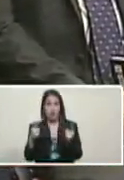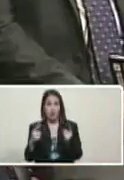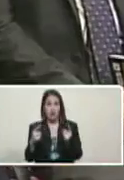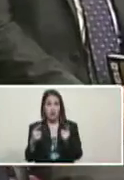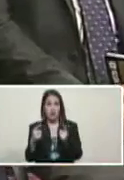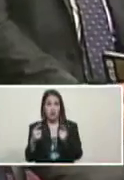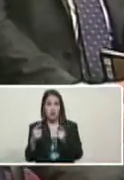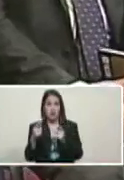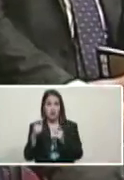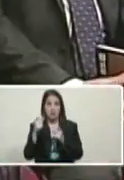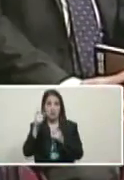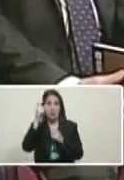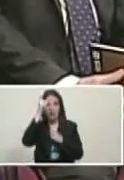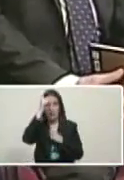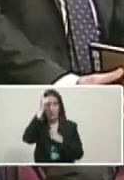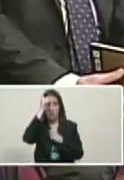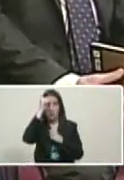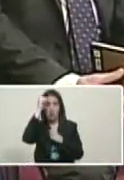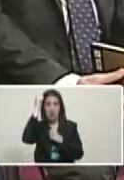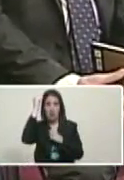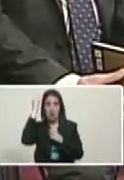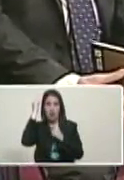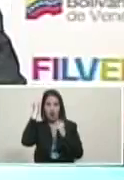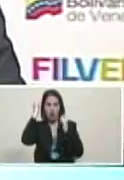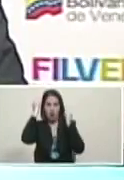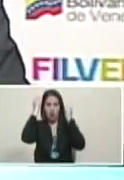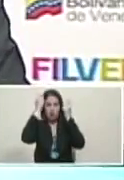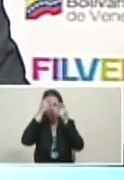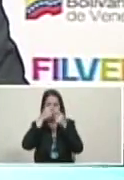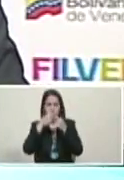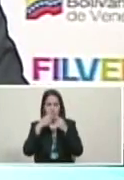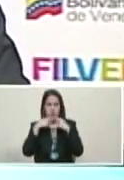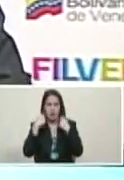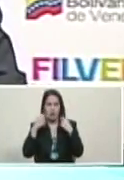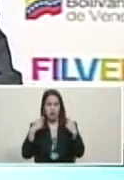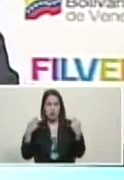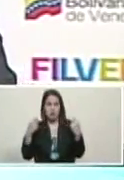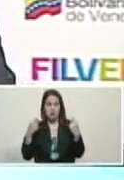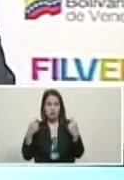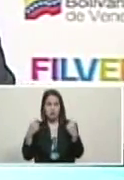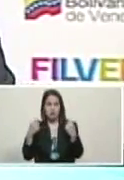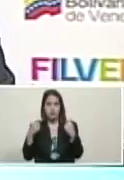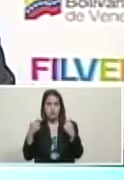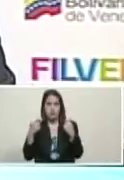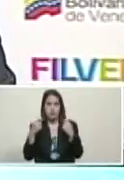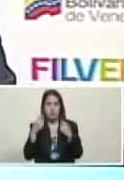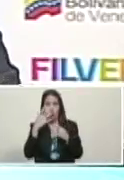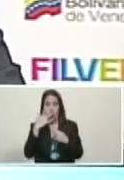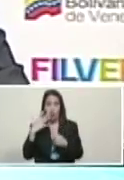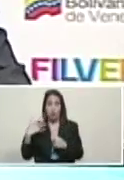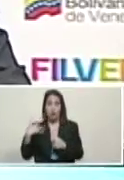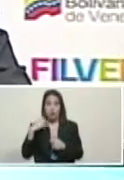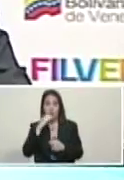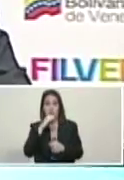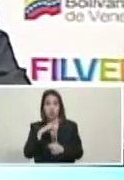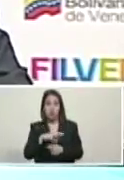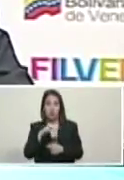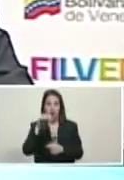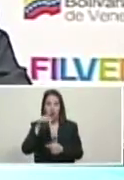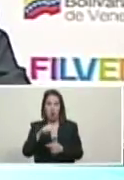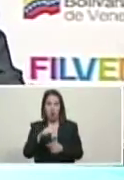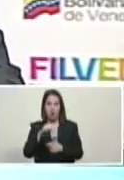Turquía musulmana, a la Turquía que, orgullosa de su historia, hoy se